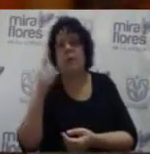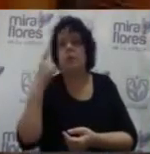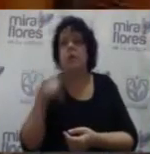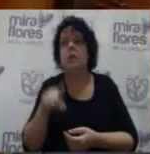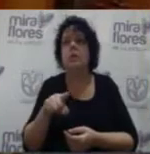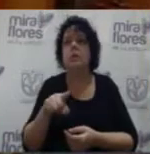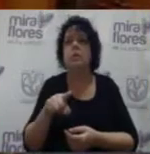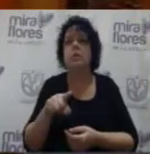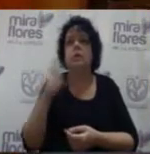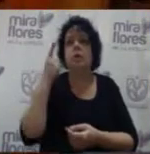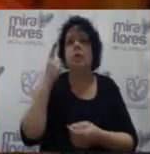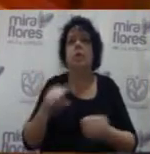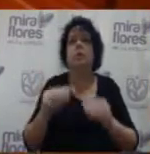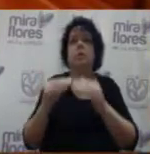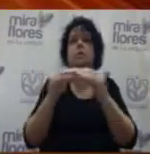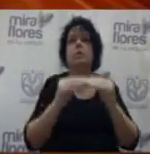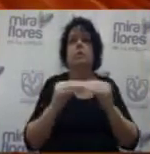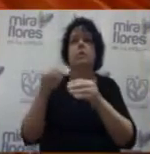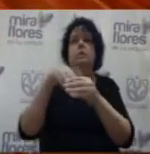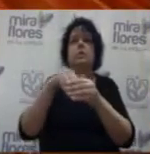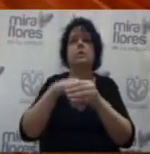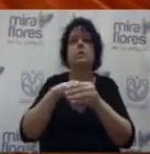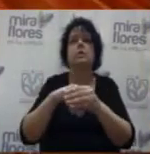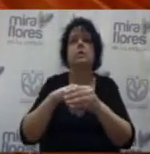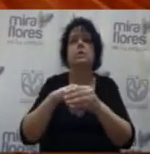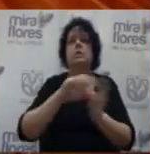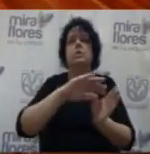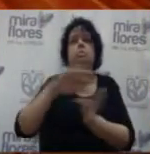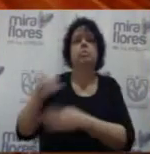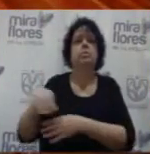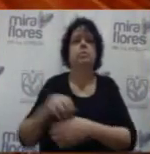por unanimidad de votos. Muchas gracias. Vamos al siguiente punto.